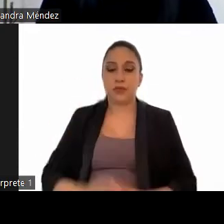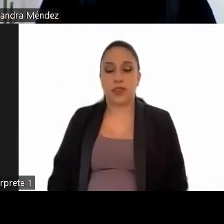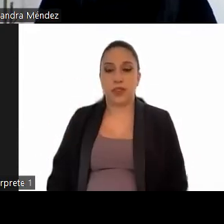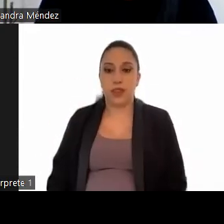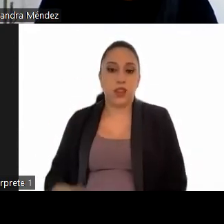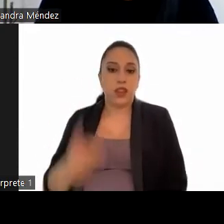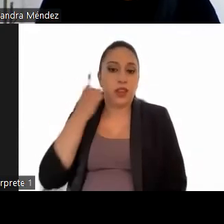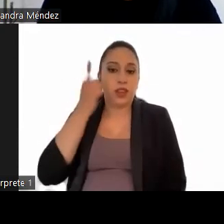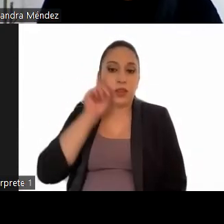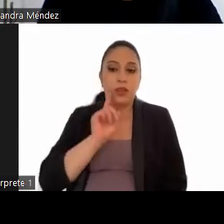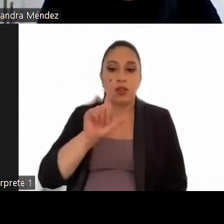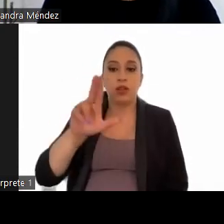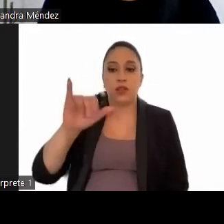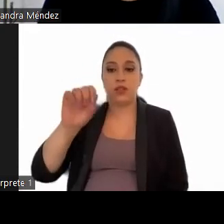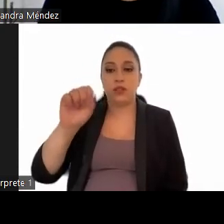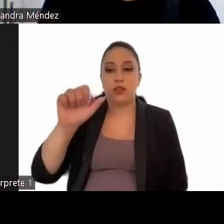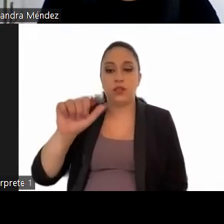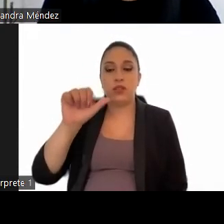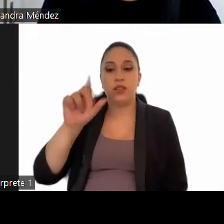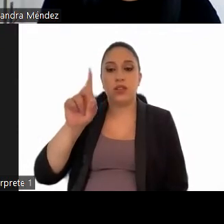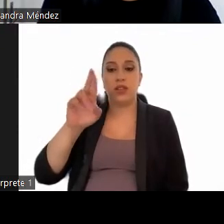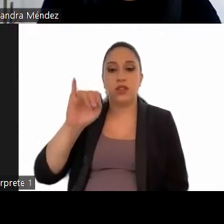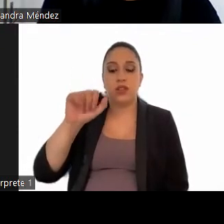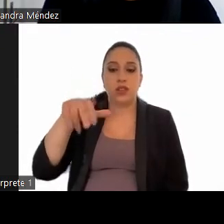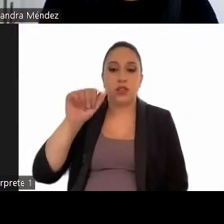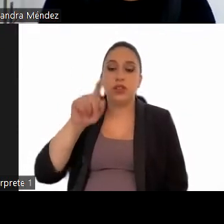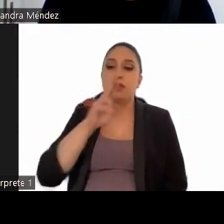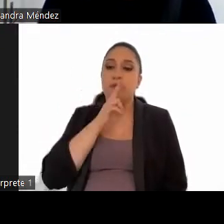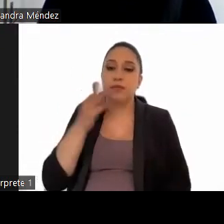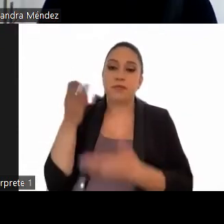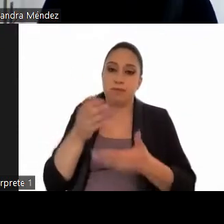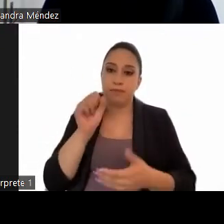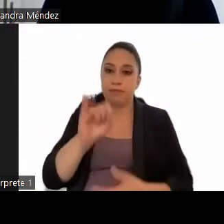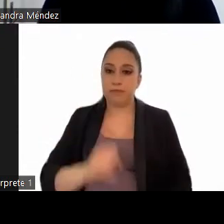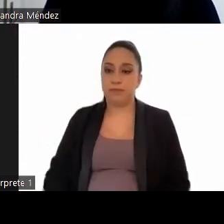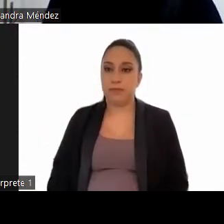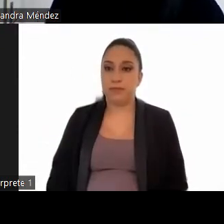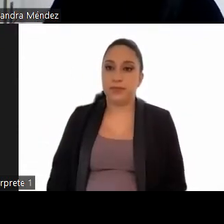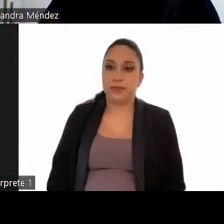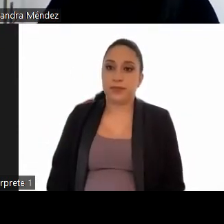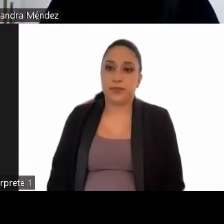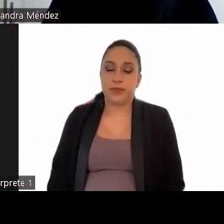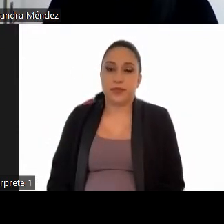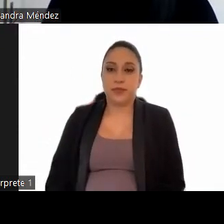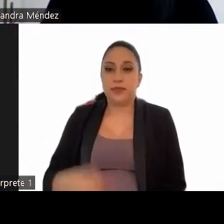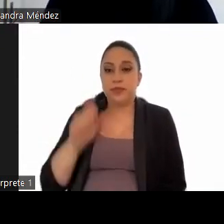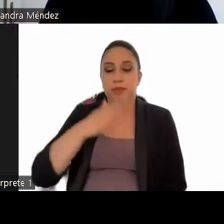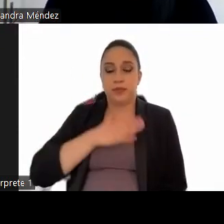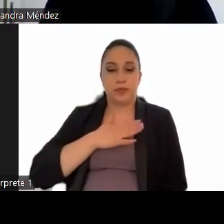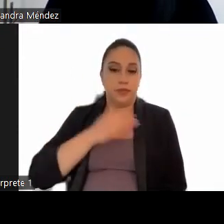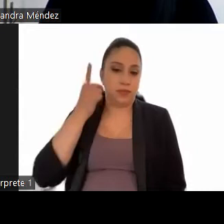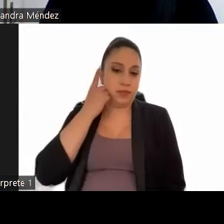Luisa Adriana Gutiérrez Ureña. Luisa Gutiérrez, presente. Buenas tardes. La de la Voz Méndez